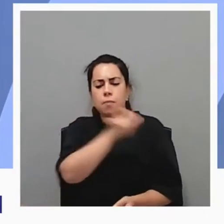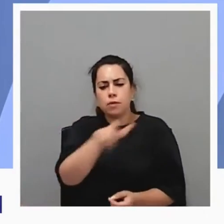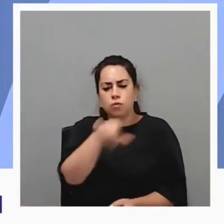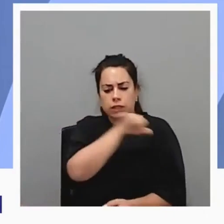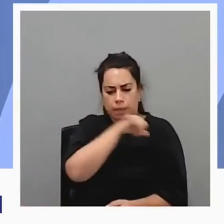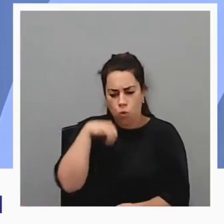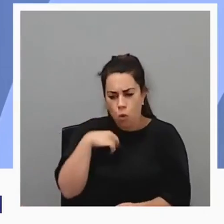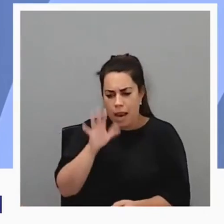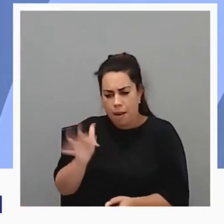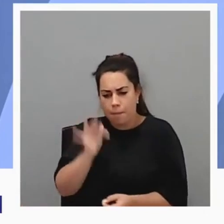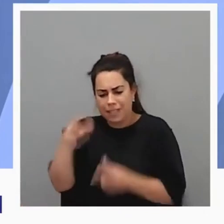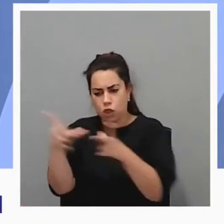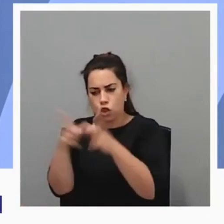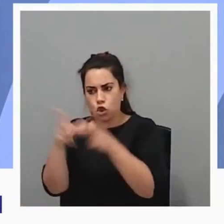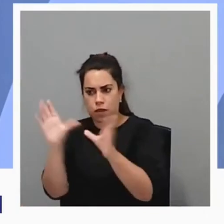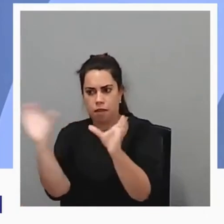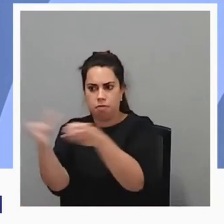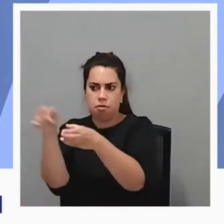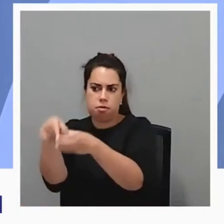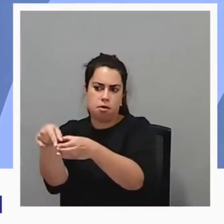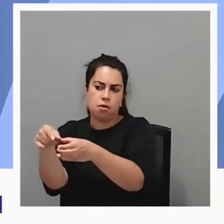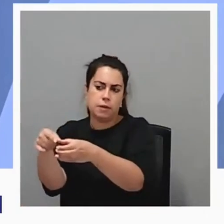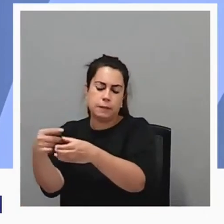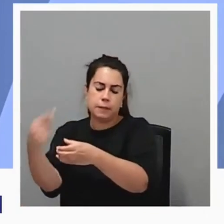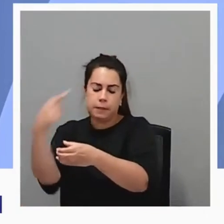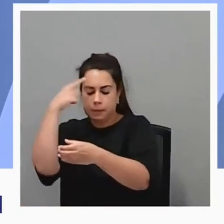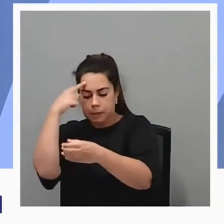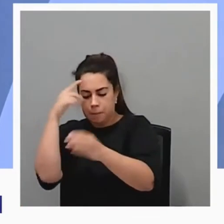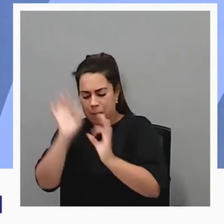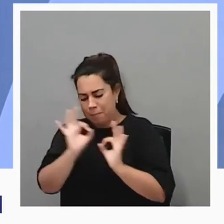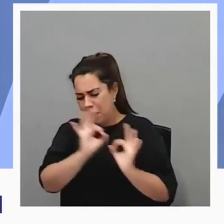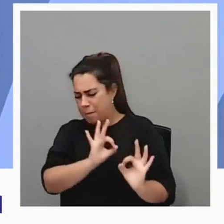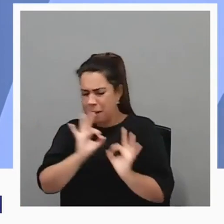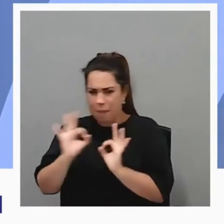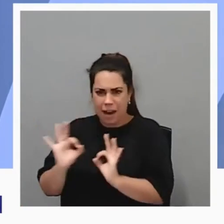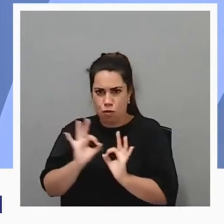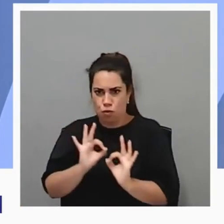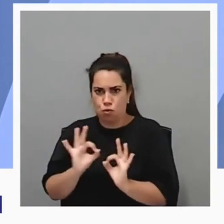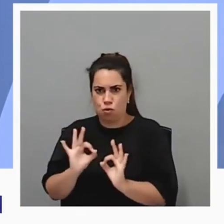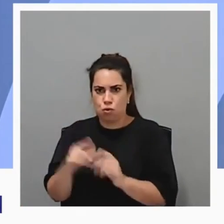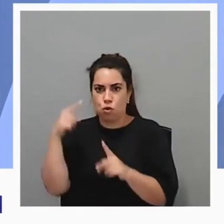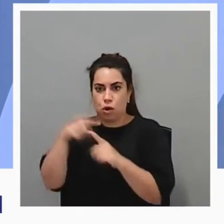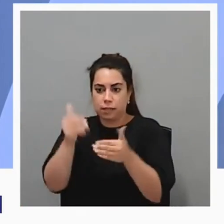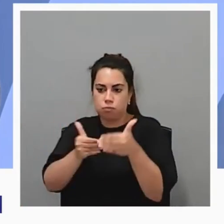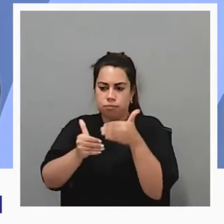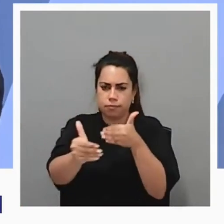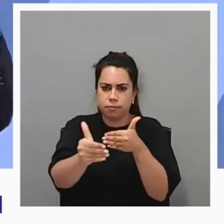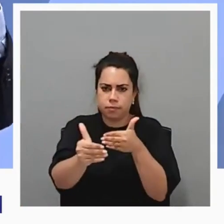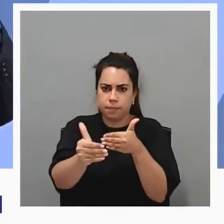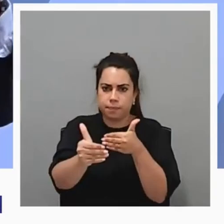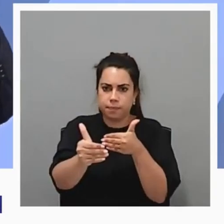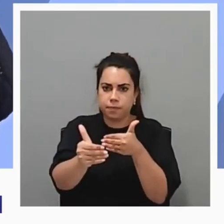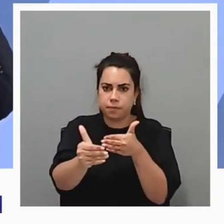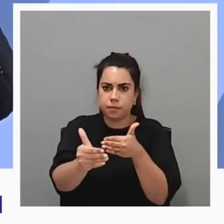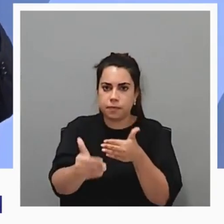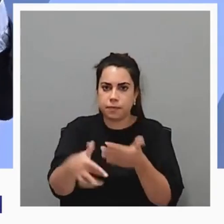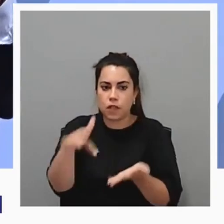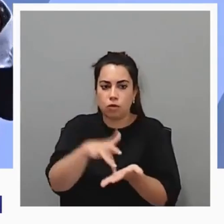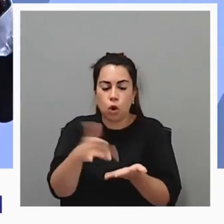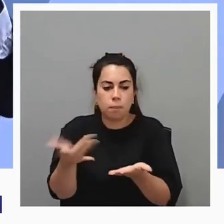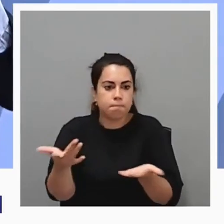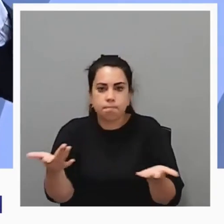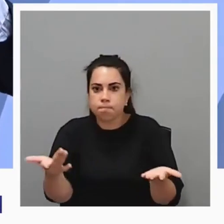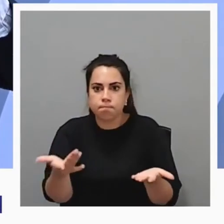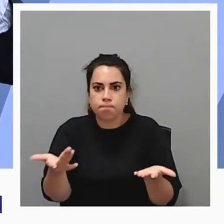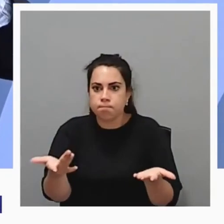es estar preparados para que cuando llegue el momento en que digas, oye, no tenemos más remedio que